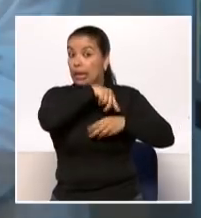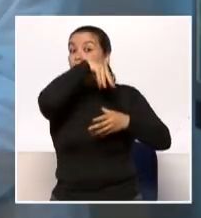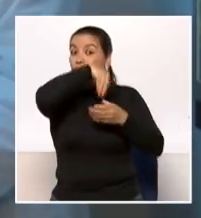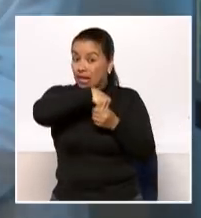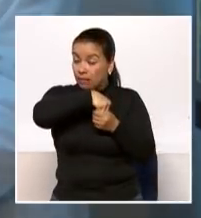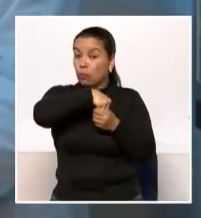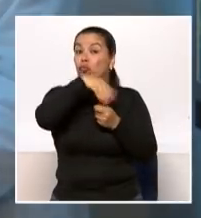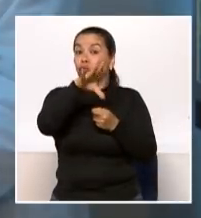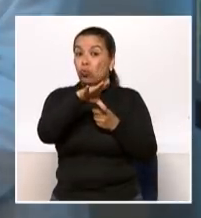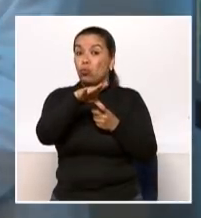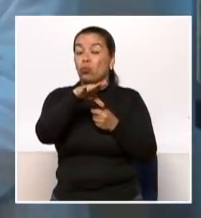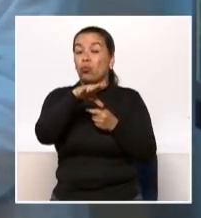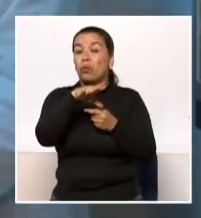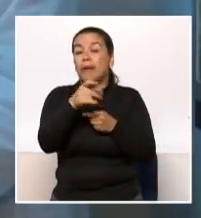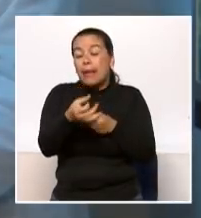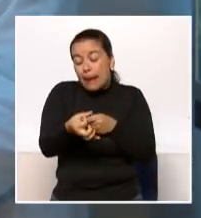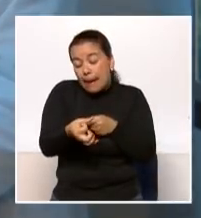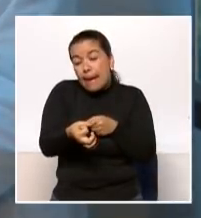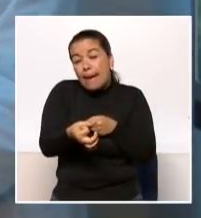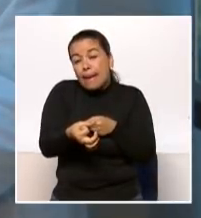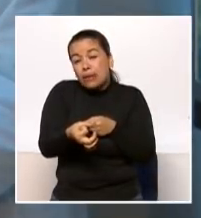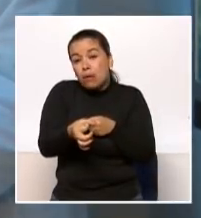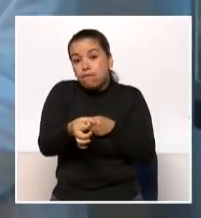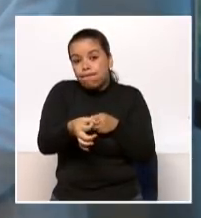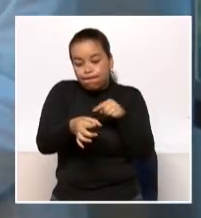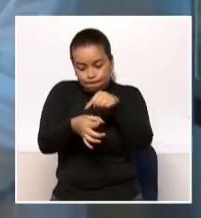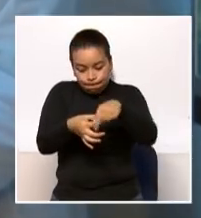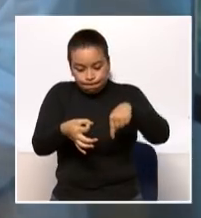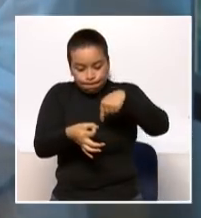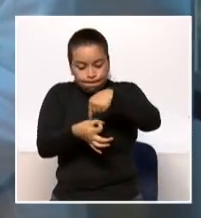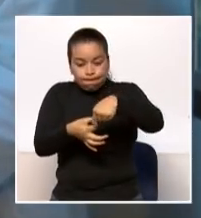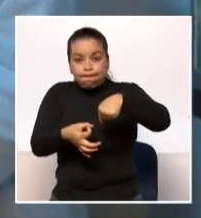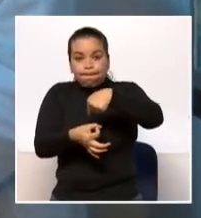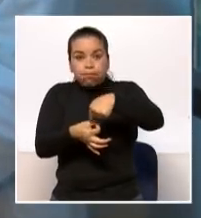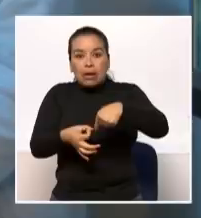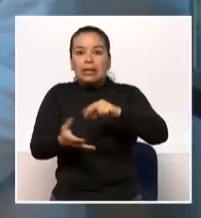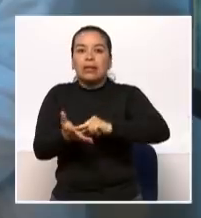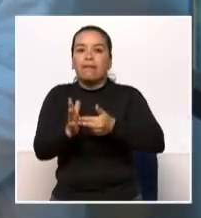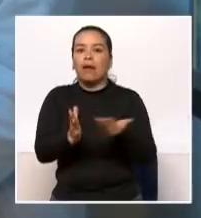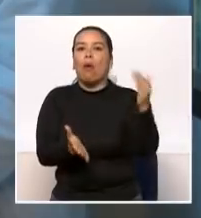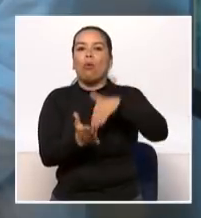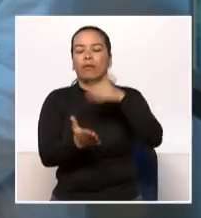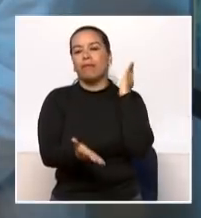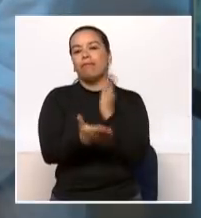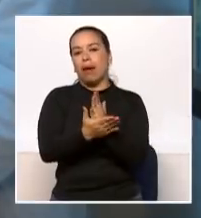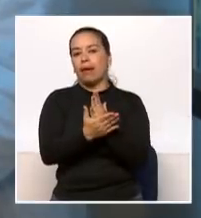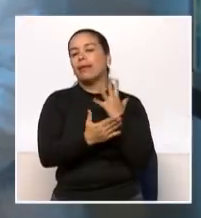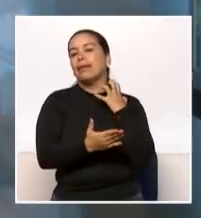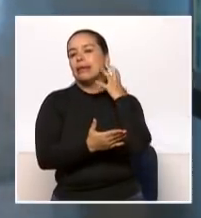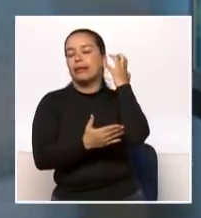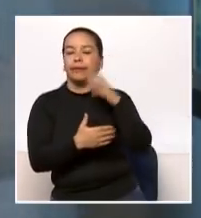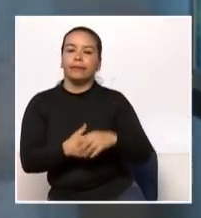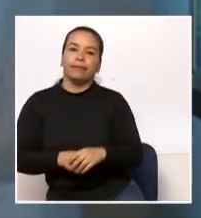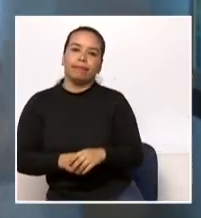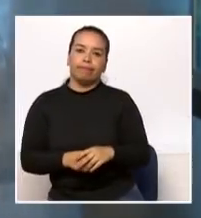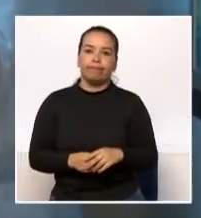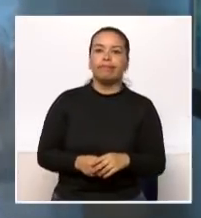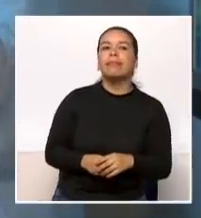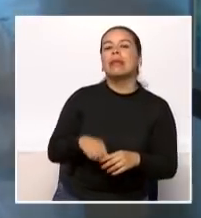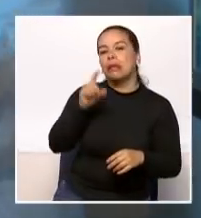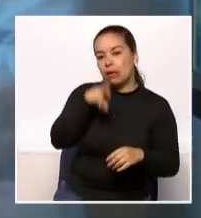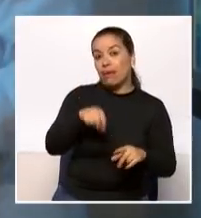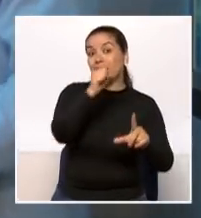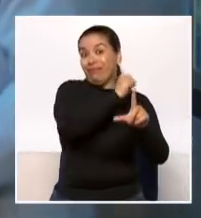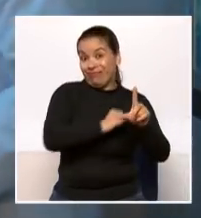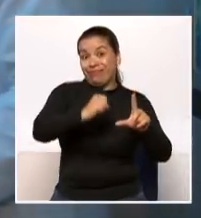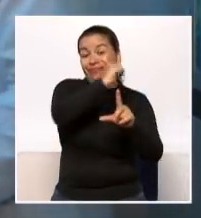ganglio que ya no es como un frijolito, sino que es redondo, eso es una metástasis de ese cáncer papilar. Y se hace ecográficamente.